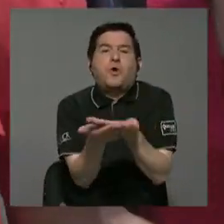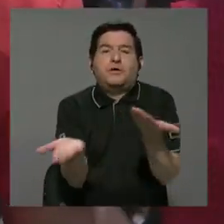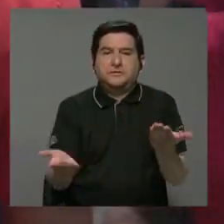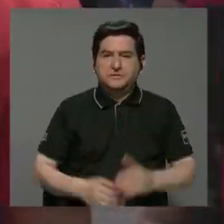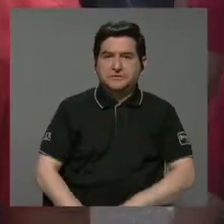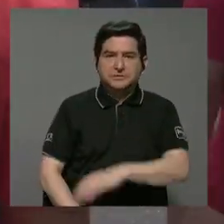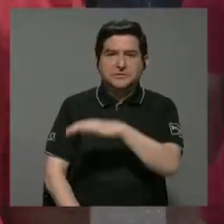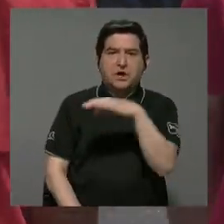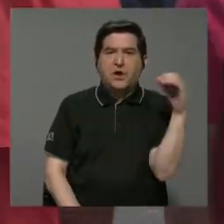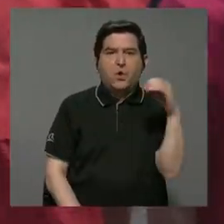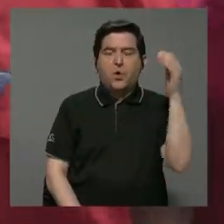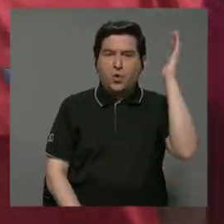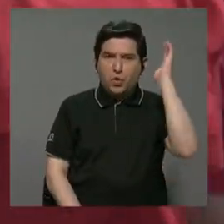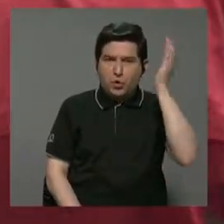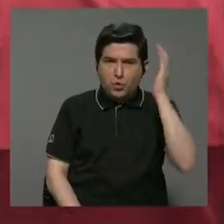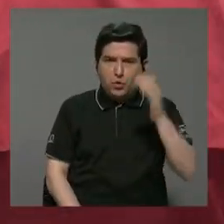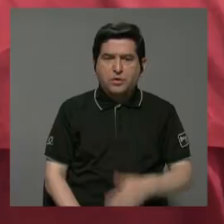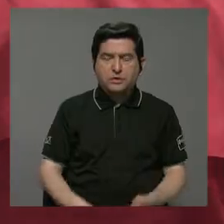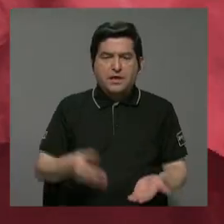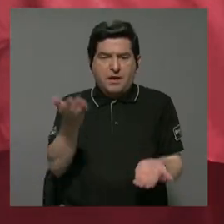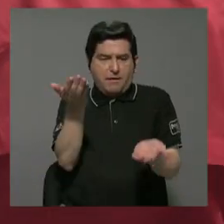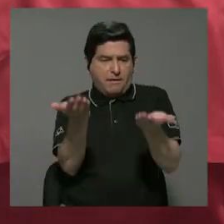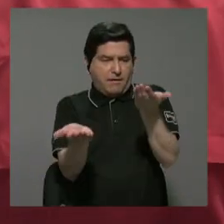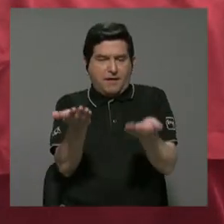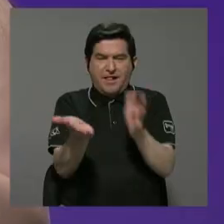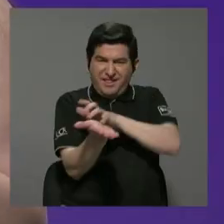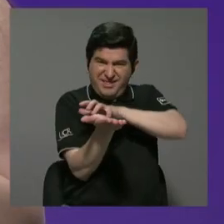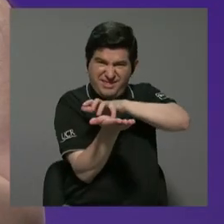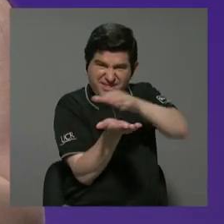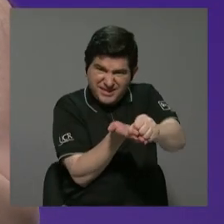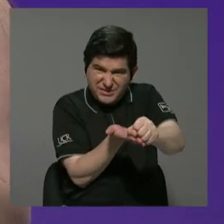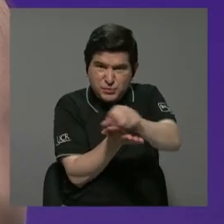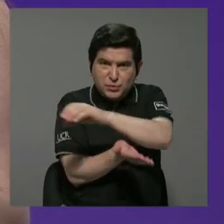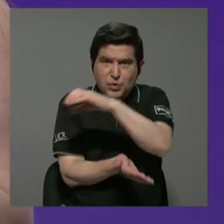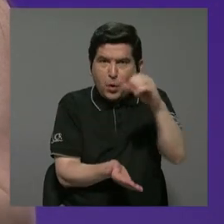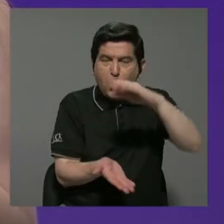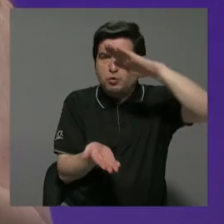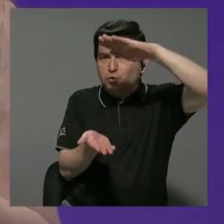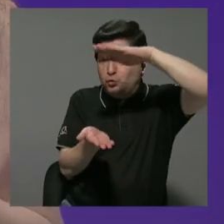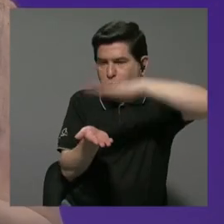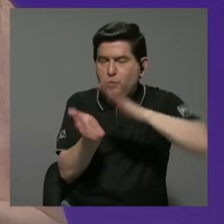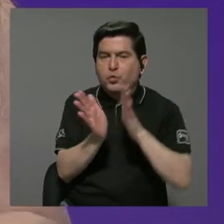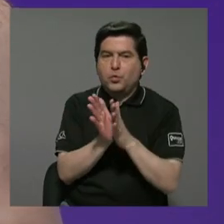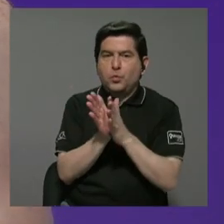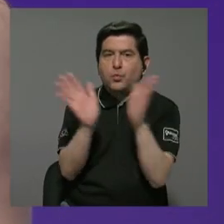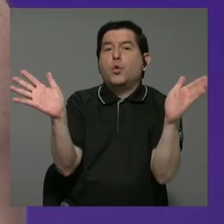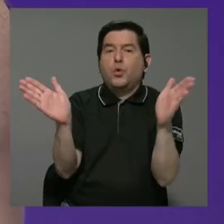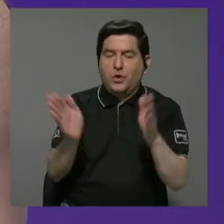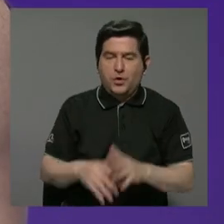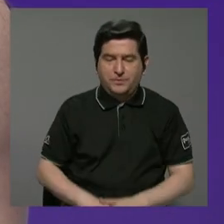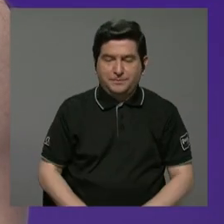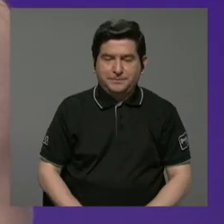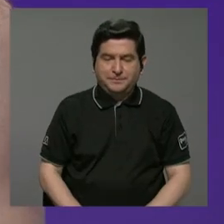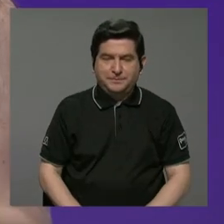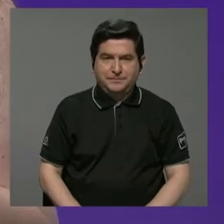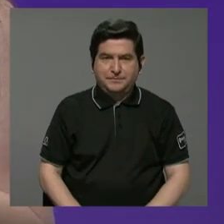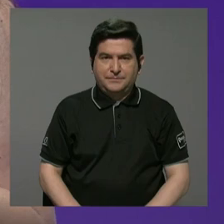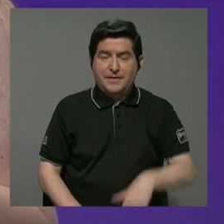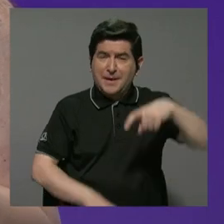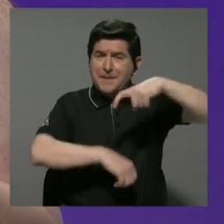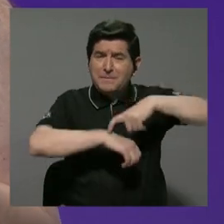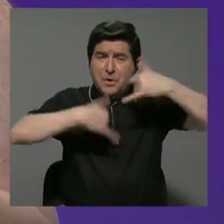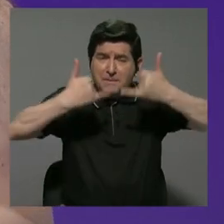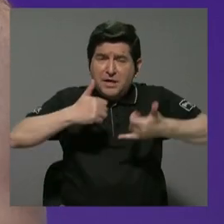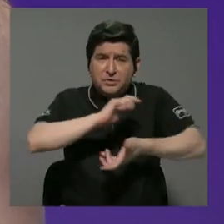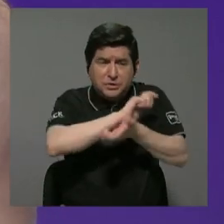de discurso que compense la destrucción o la reducción de lo público, ¿verdad? Entonces, estamos en un momento